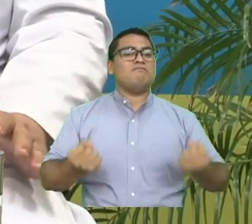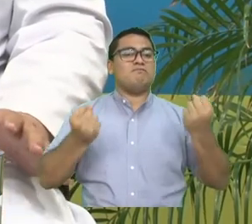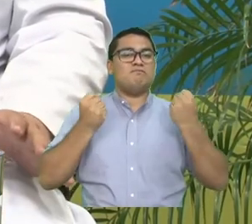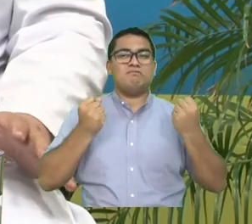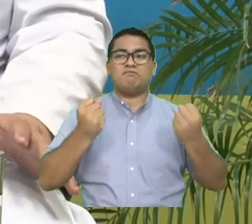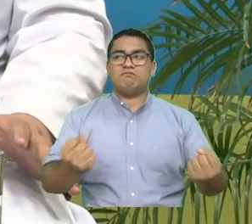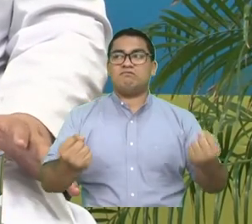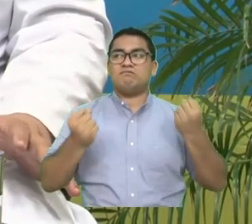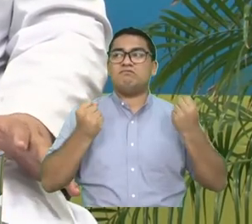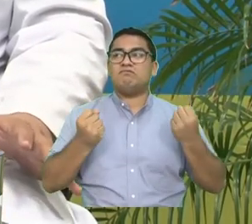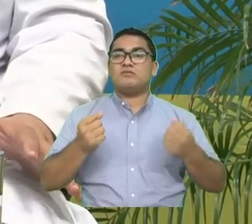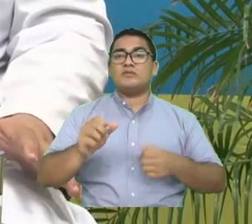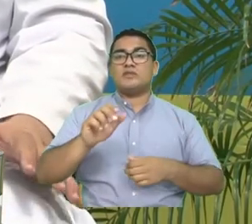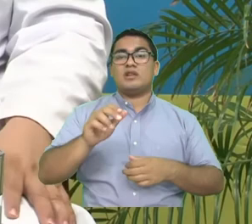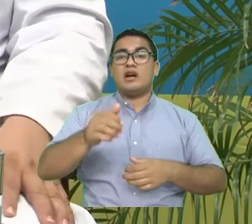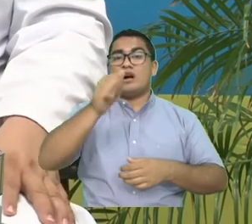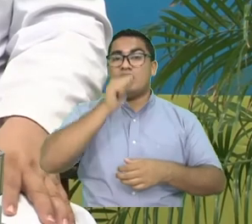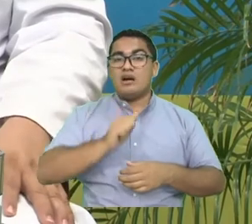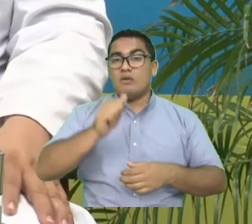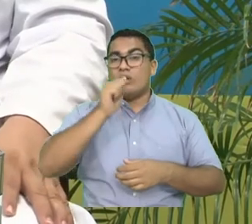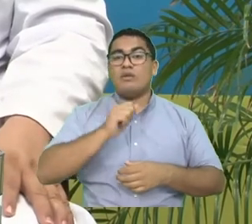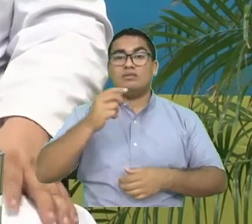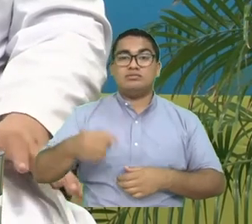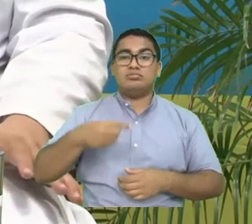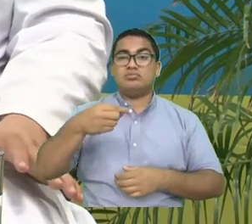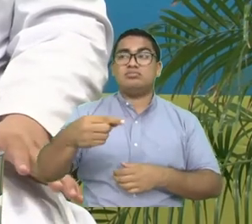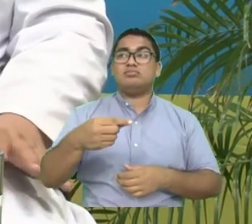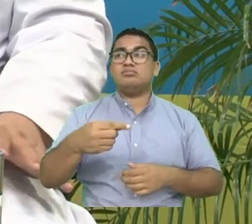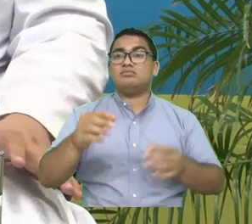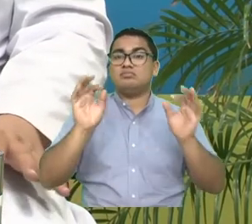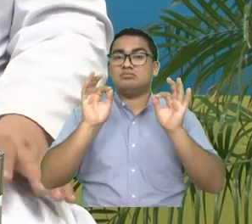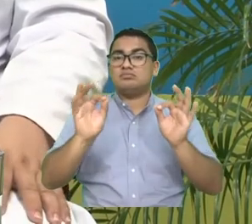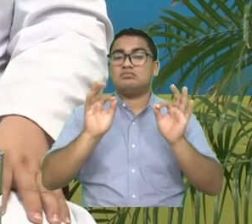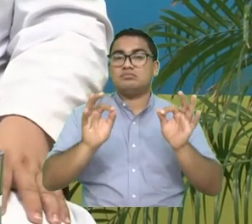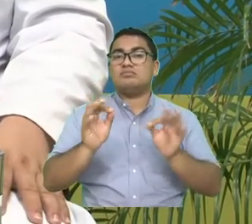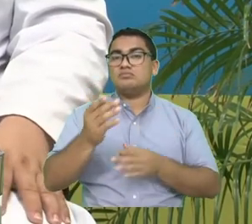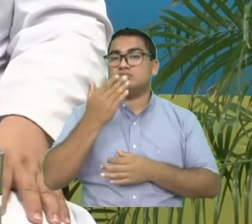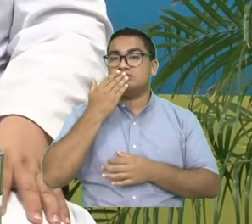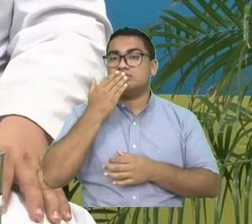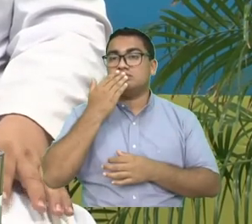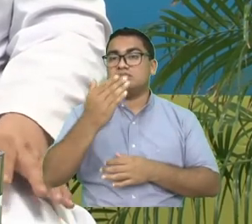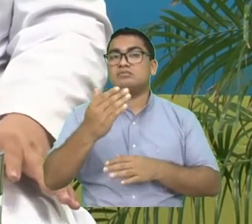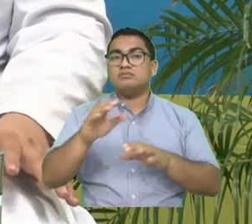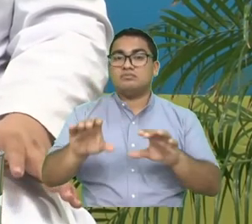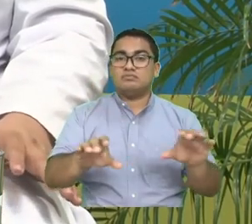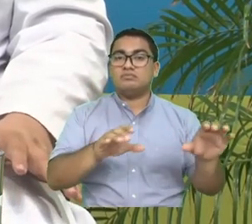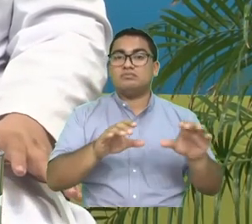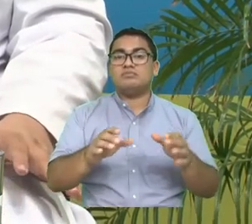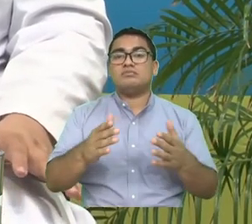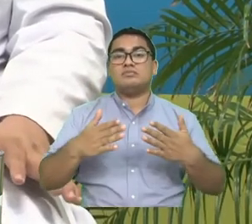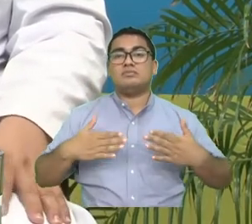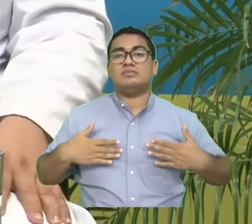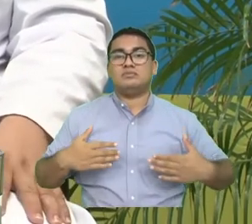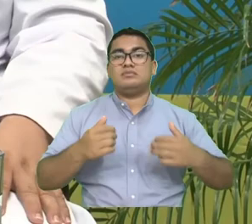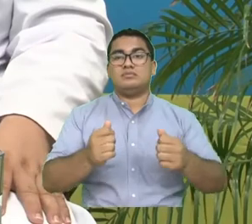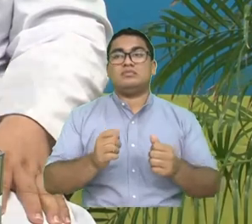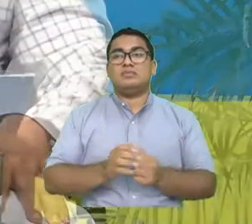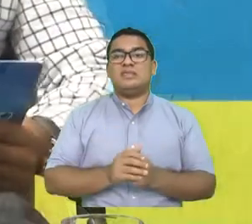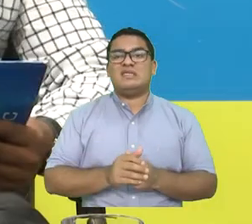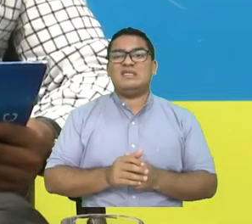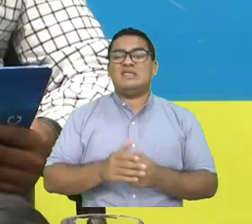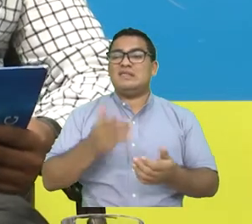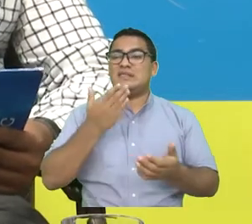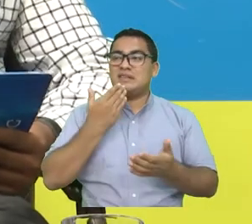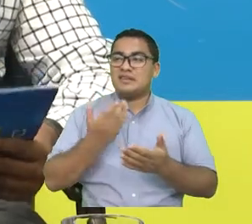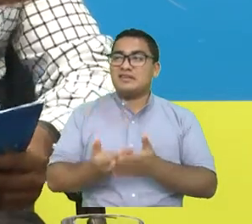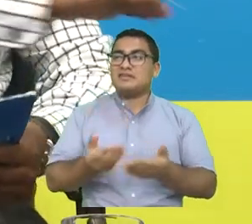tomando sus 8 vasos de agua al día, creo que vamos a hacer una buena actividad pues saludable. Ok.